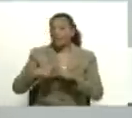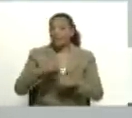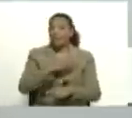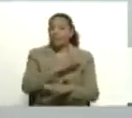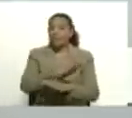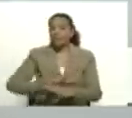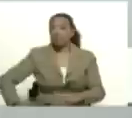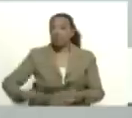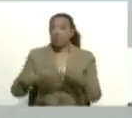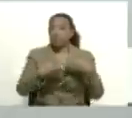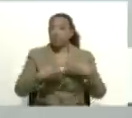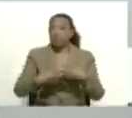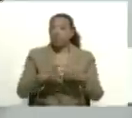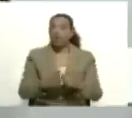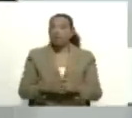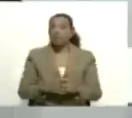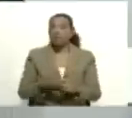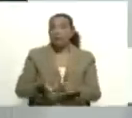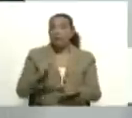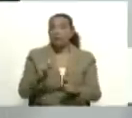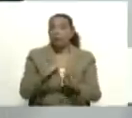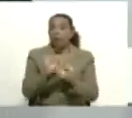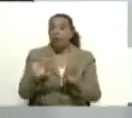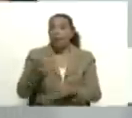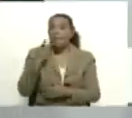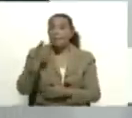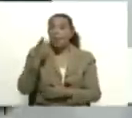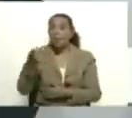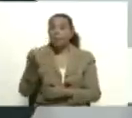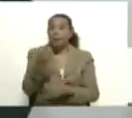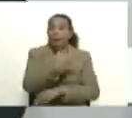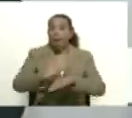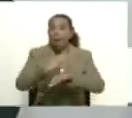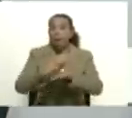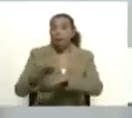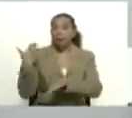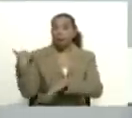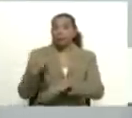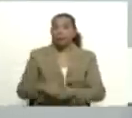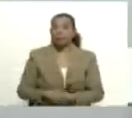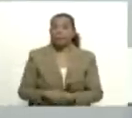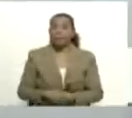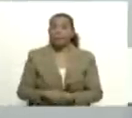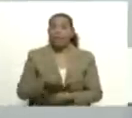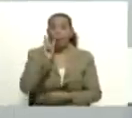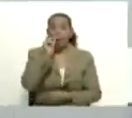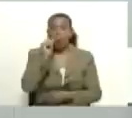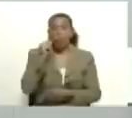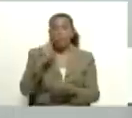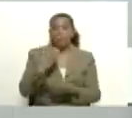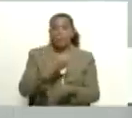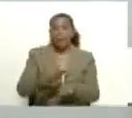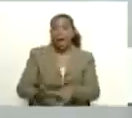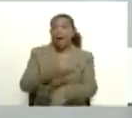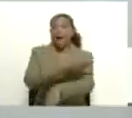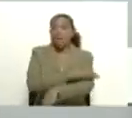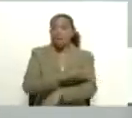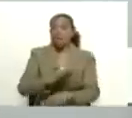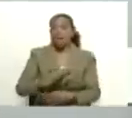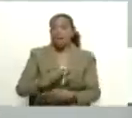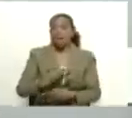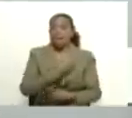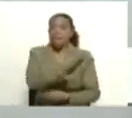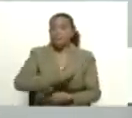continuidad a la política plasmada desde el gobierno anterior de Barack Obama, desde el decreto de Obama. ¿Qué